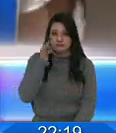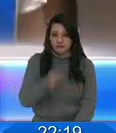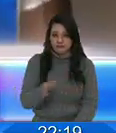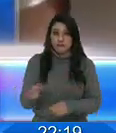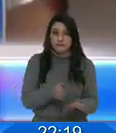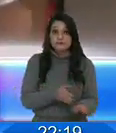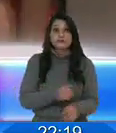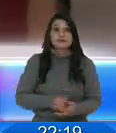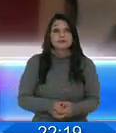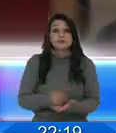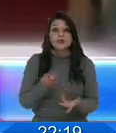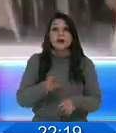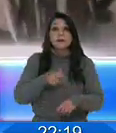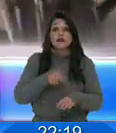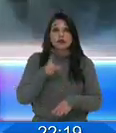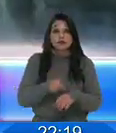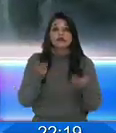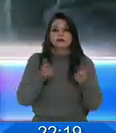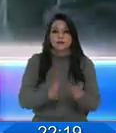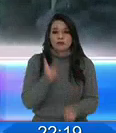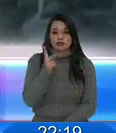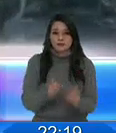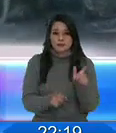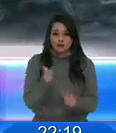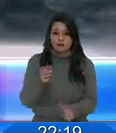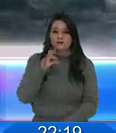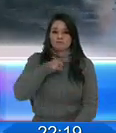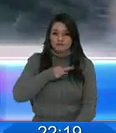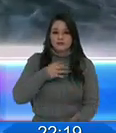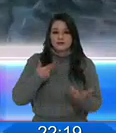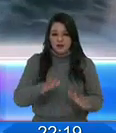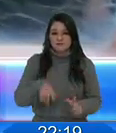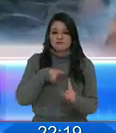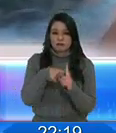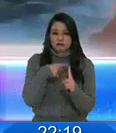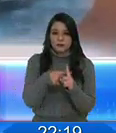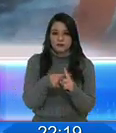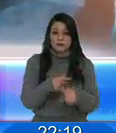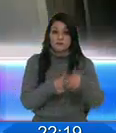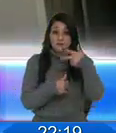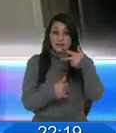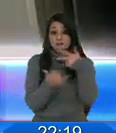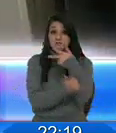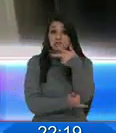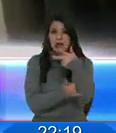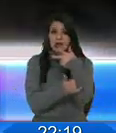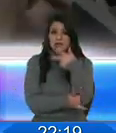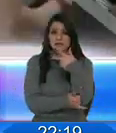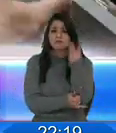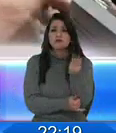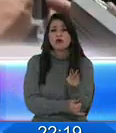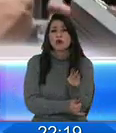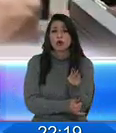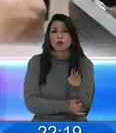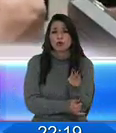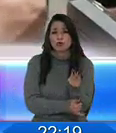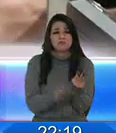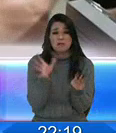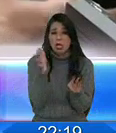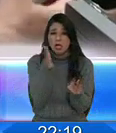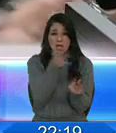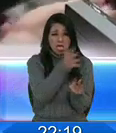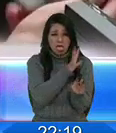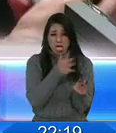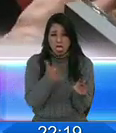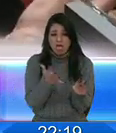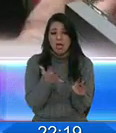otros 3 pacientes también arrojaron positivo. Los 3 países eran de los pocos de la región que aún no tenía contagiados y